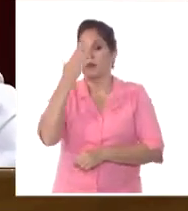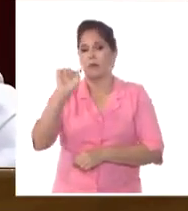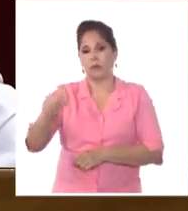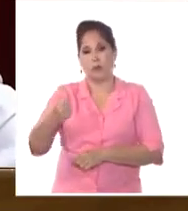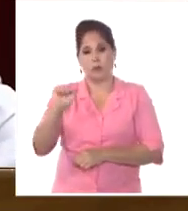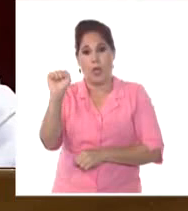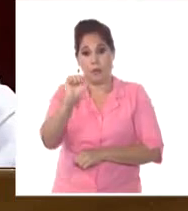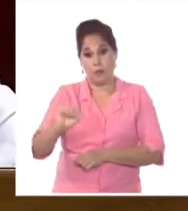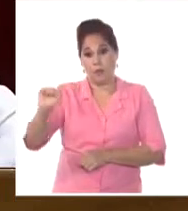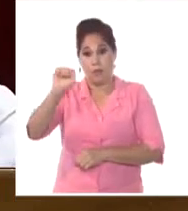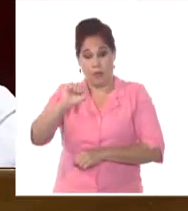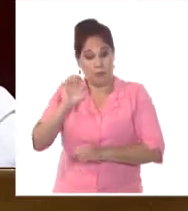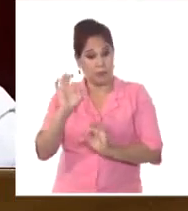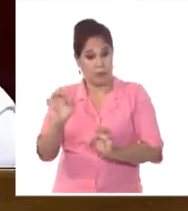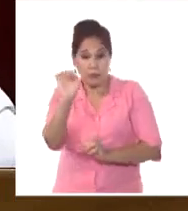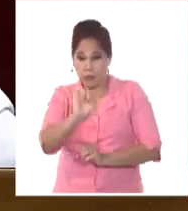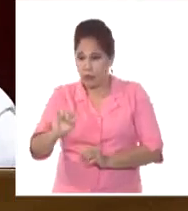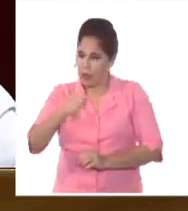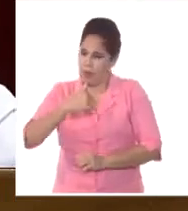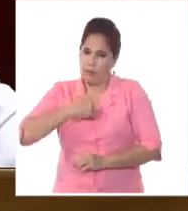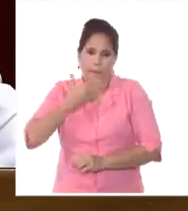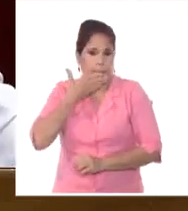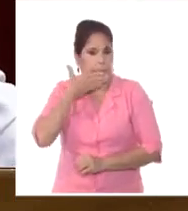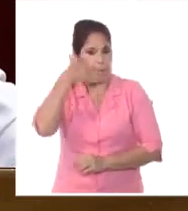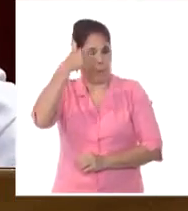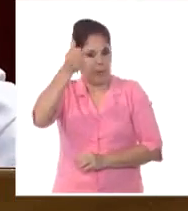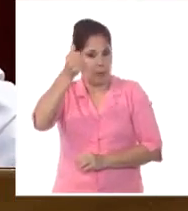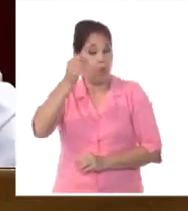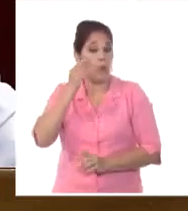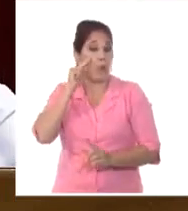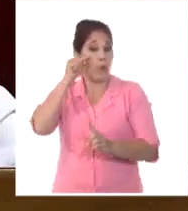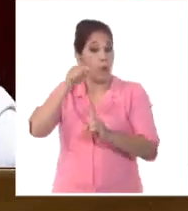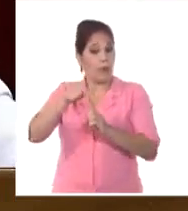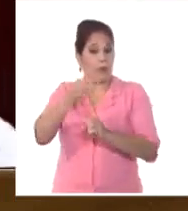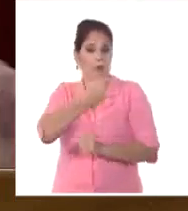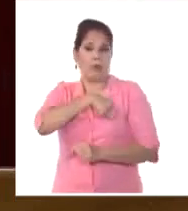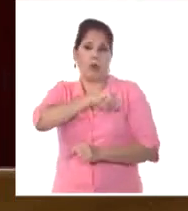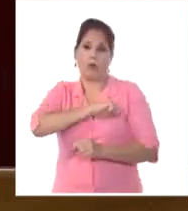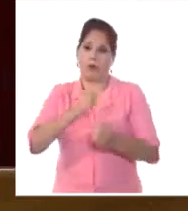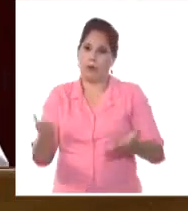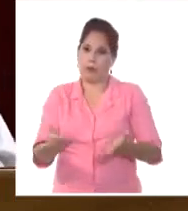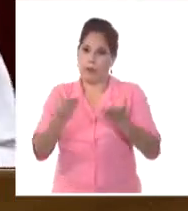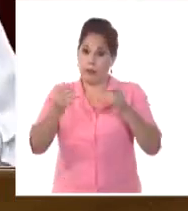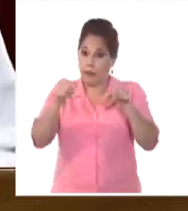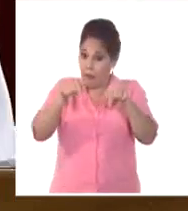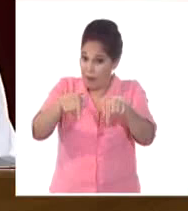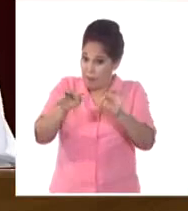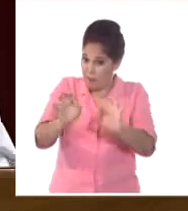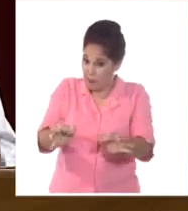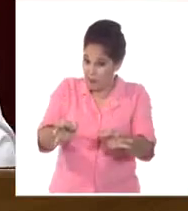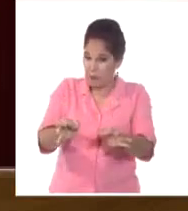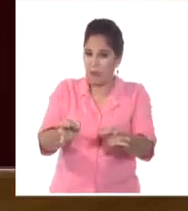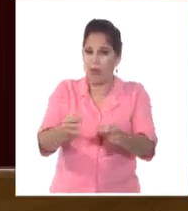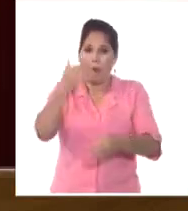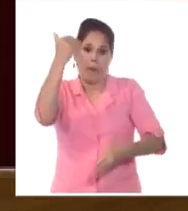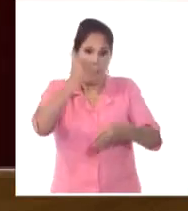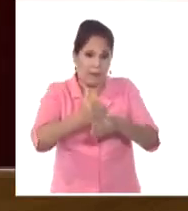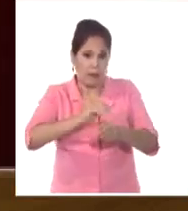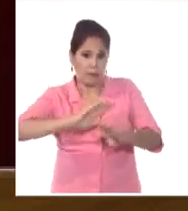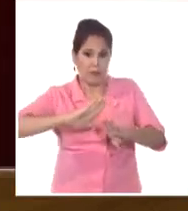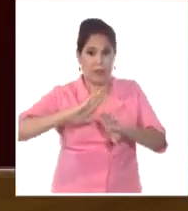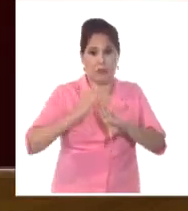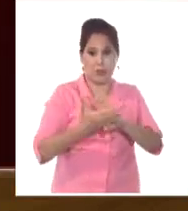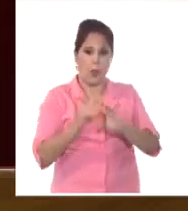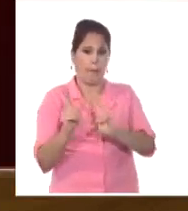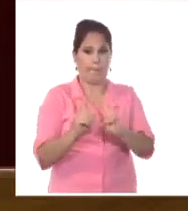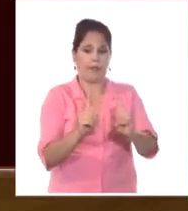Es tan realmente eficaz el socialismo en ese objeto noble y humanista que aún atados, cercados, perseguidos